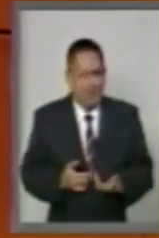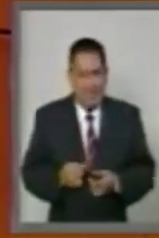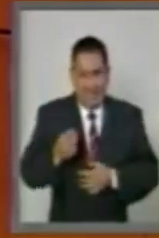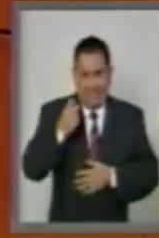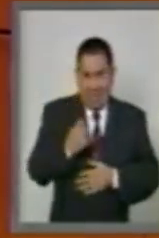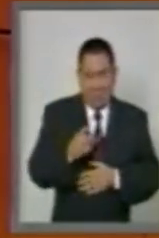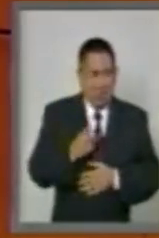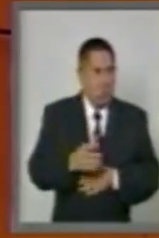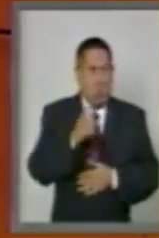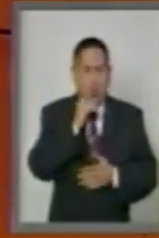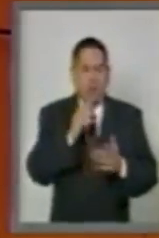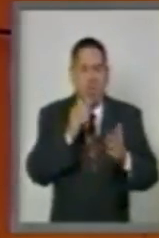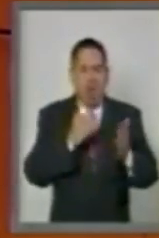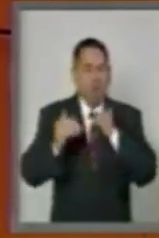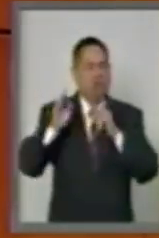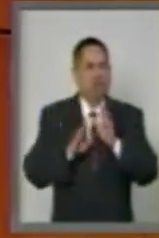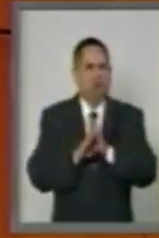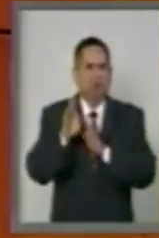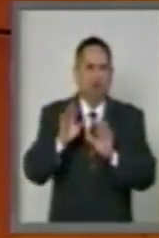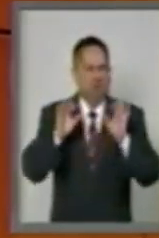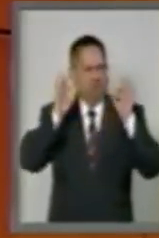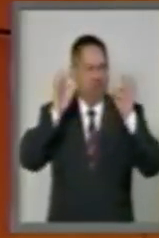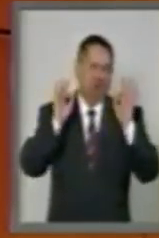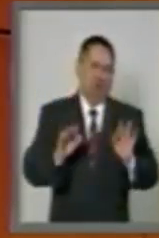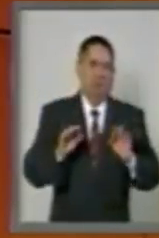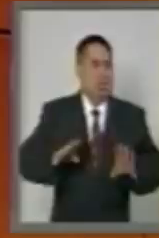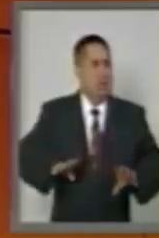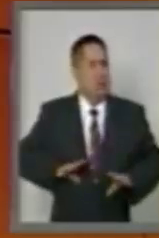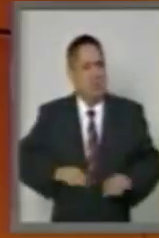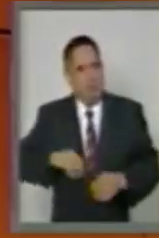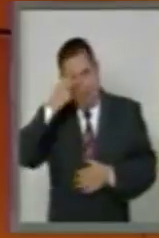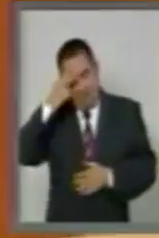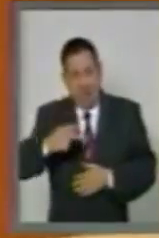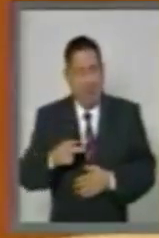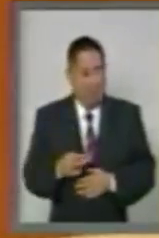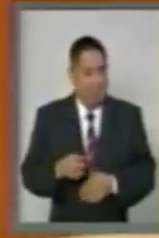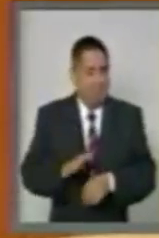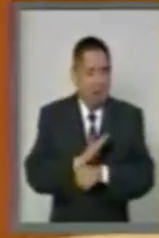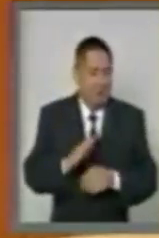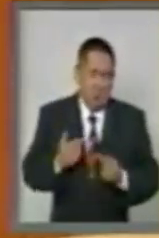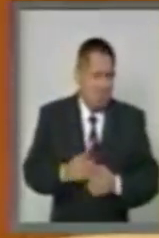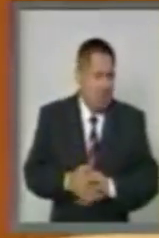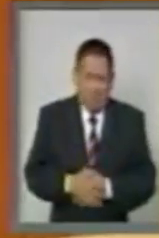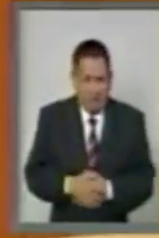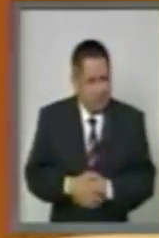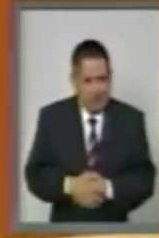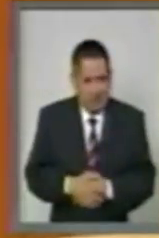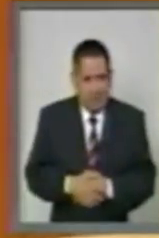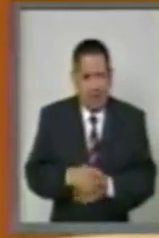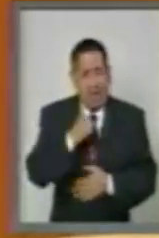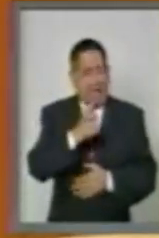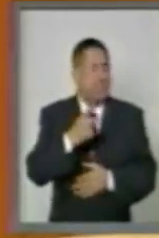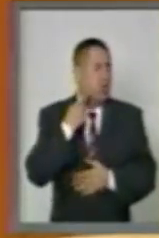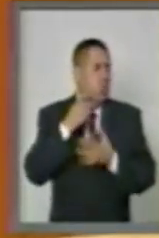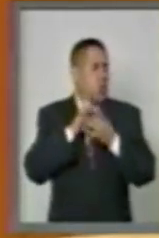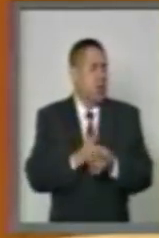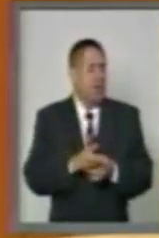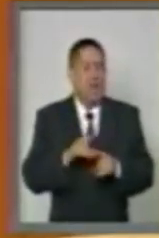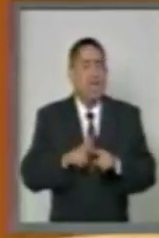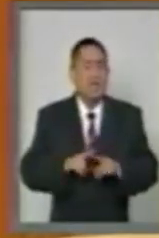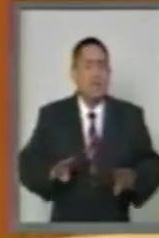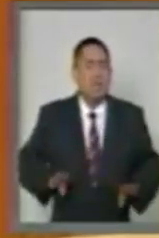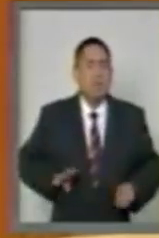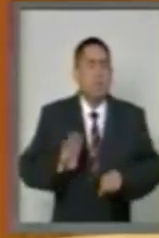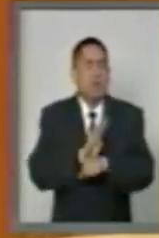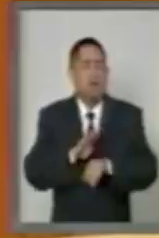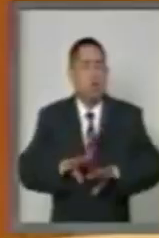jamás el tener una acción que beneficie a los mexicanos. No, es una política que beneficia a